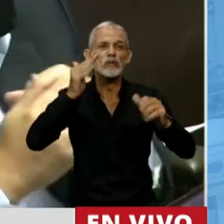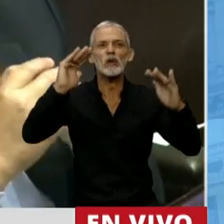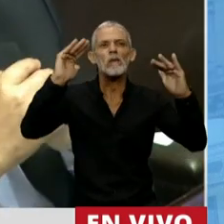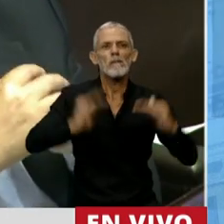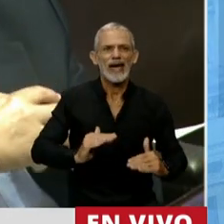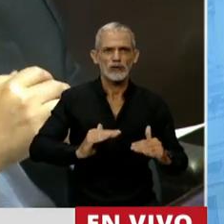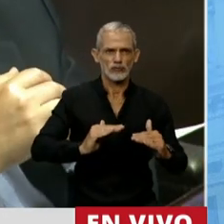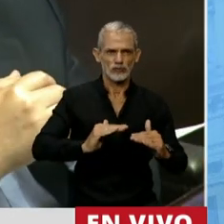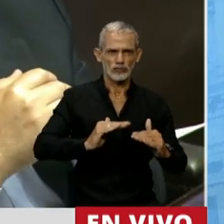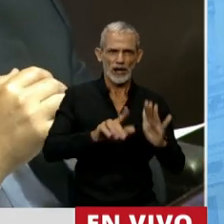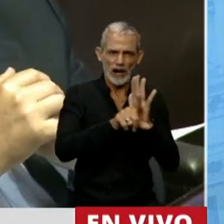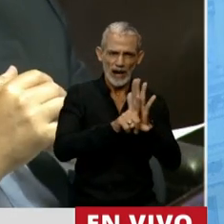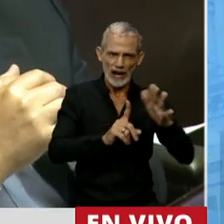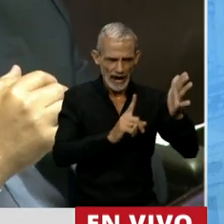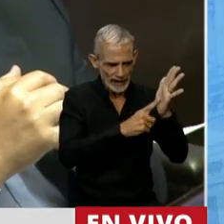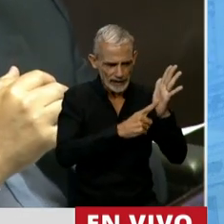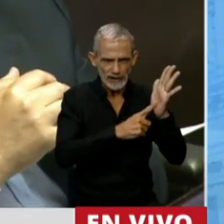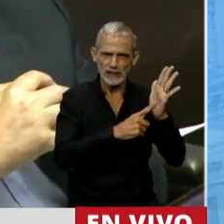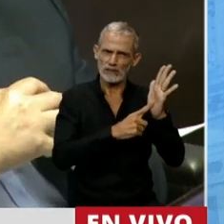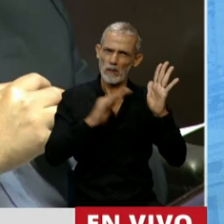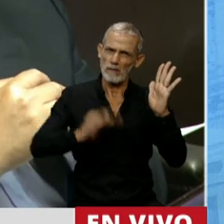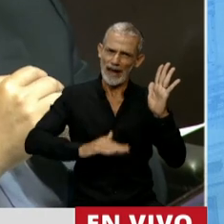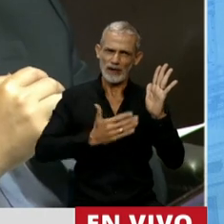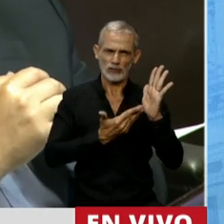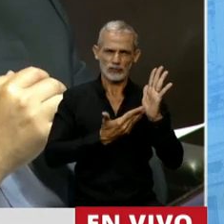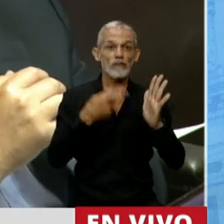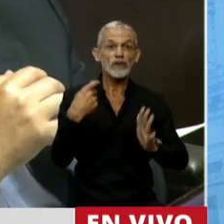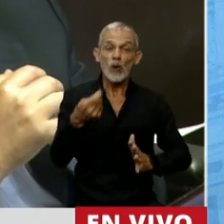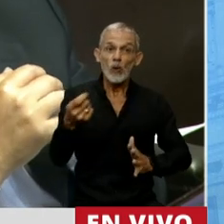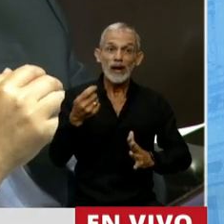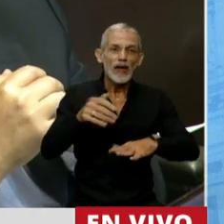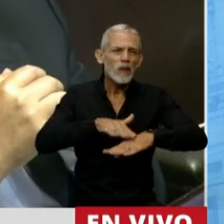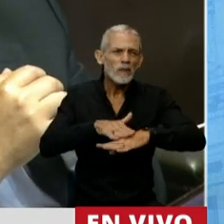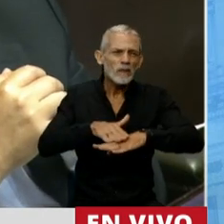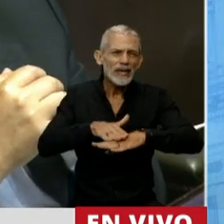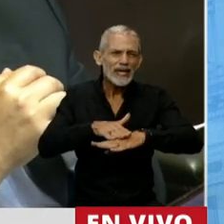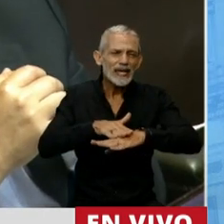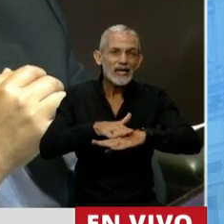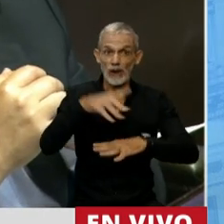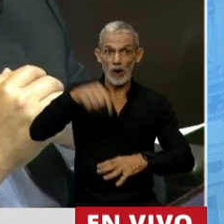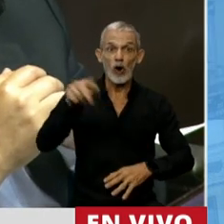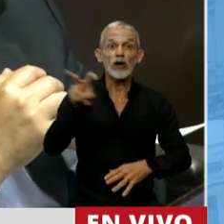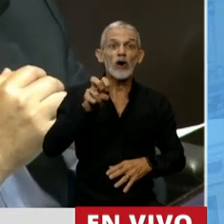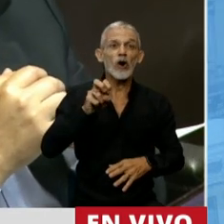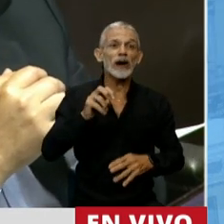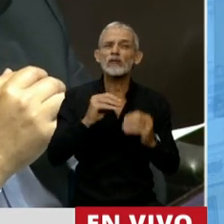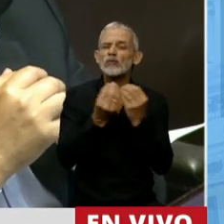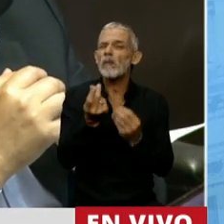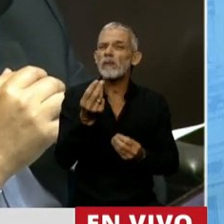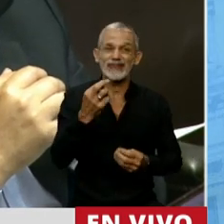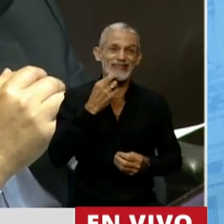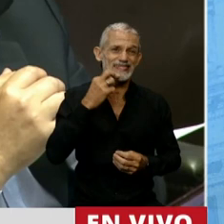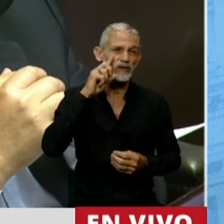que correspondía por la ley. Los jubilados de la mínima, presidente, hoy cobran